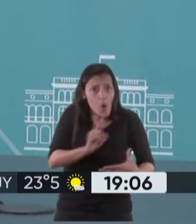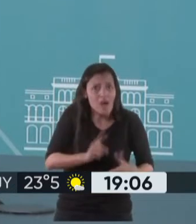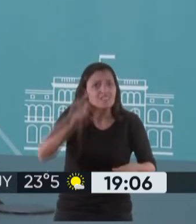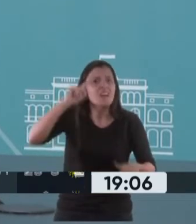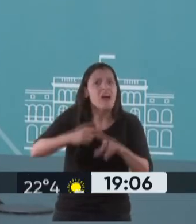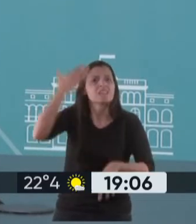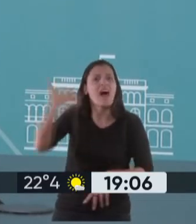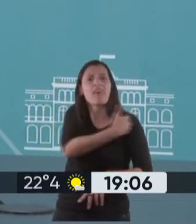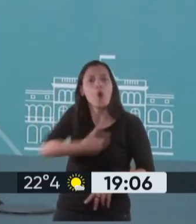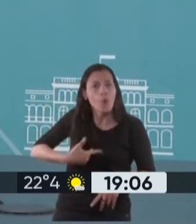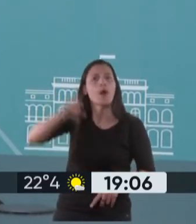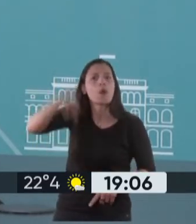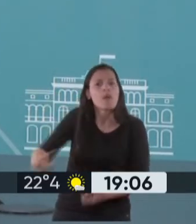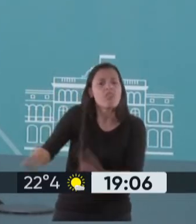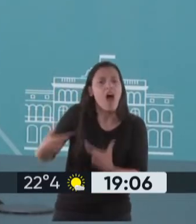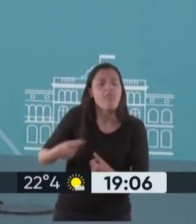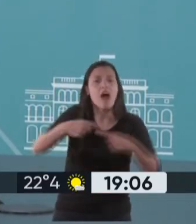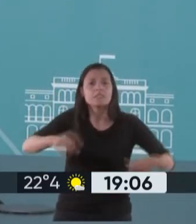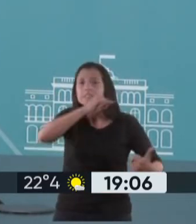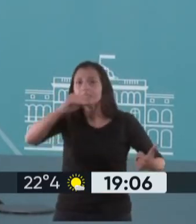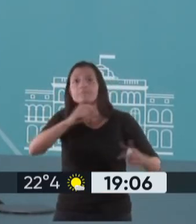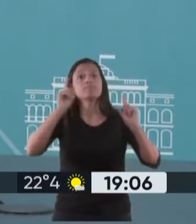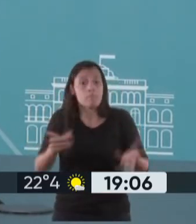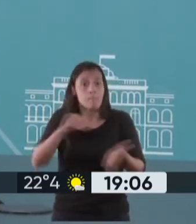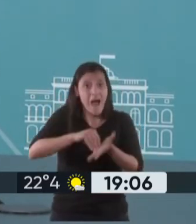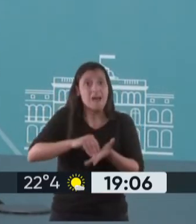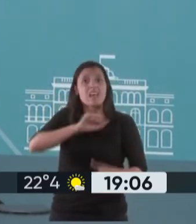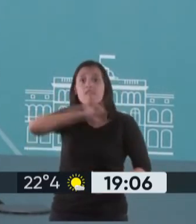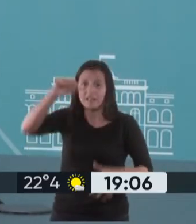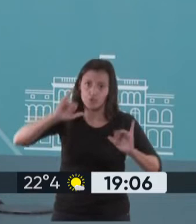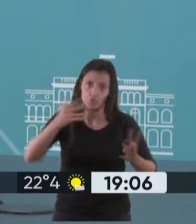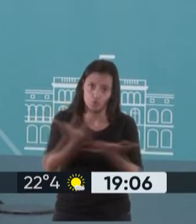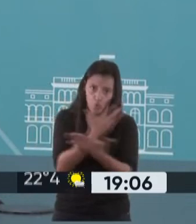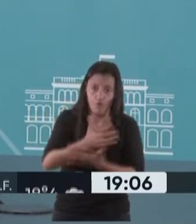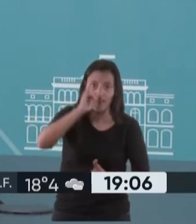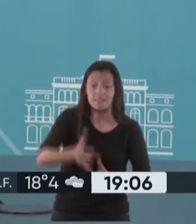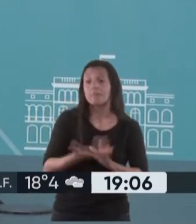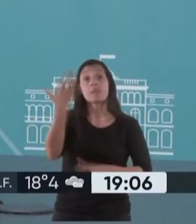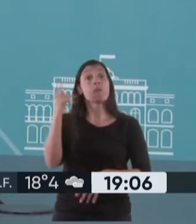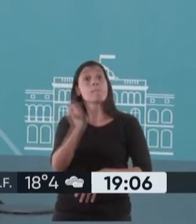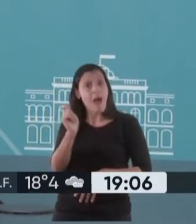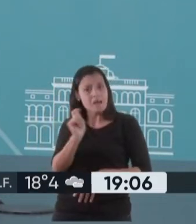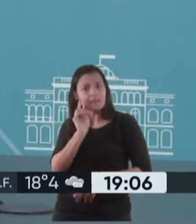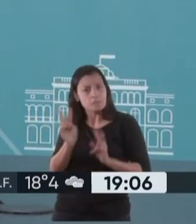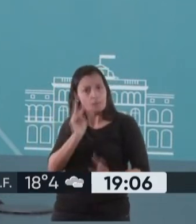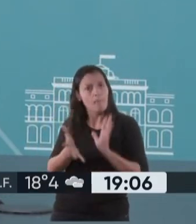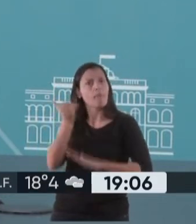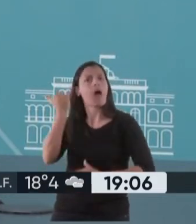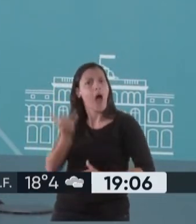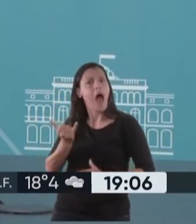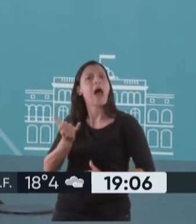también impacta si lo que hemos visto en los últimos meses es un descenso